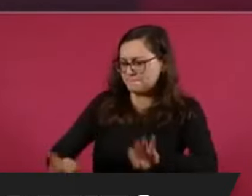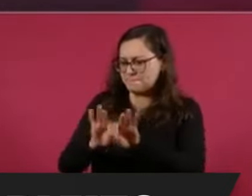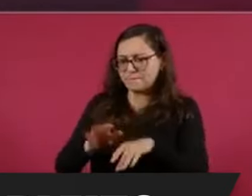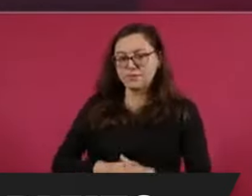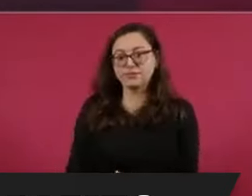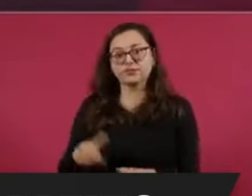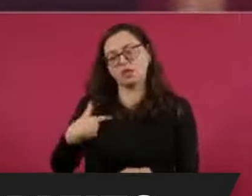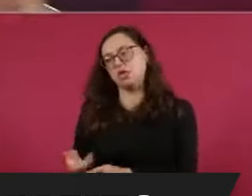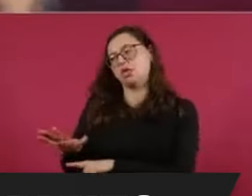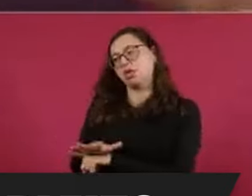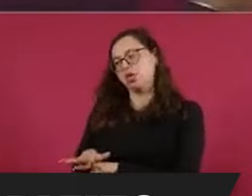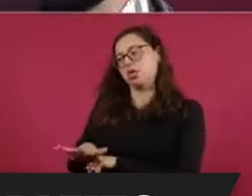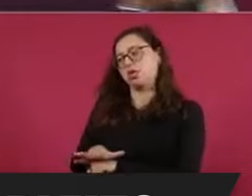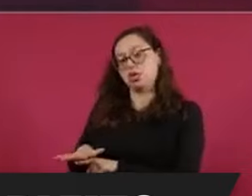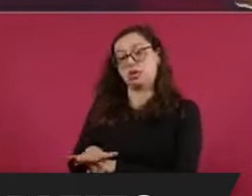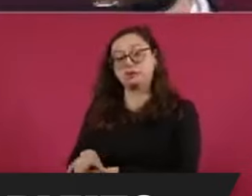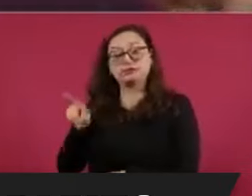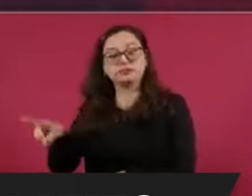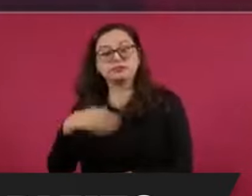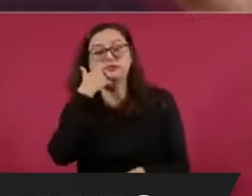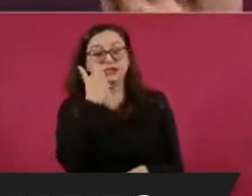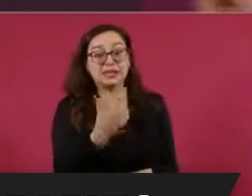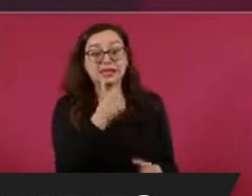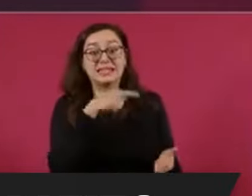casi un día convencerlos, porque querían tachar,